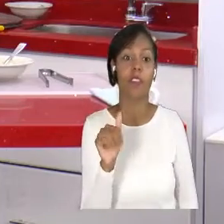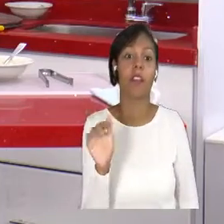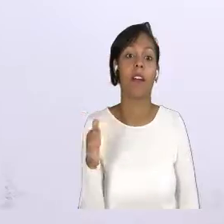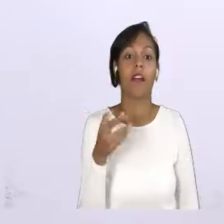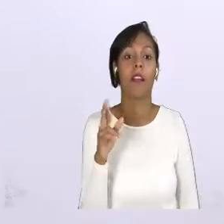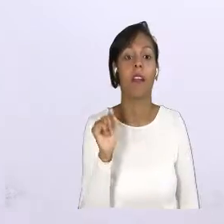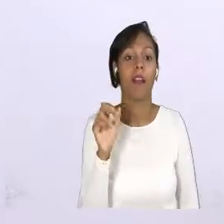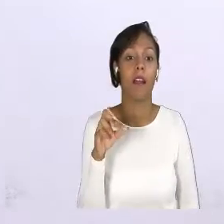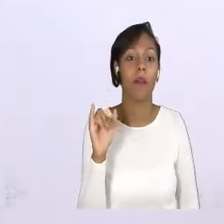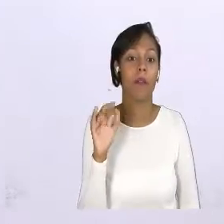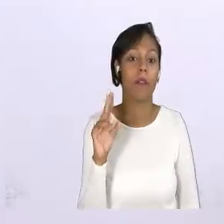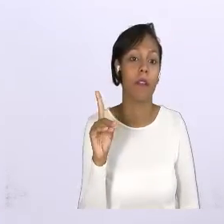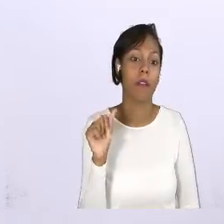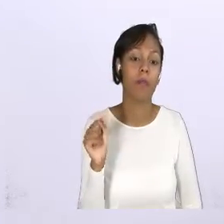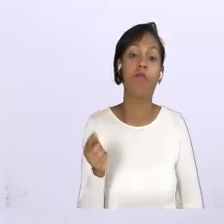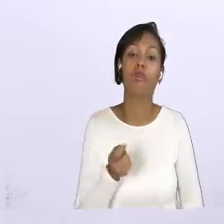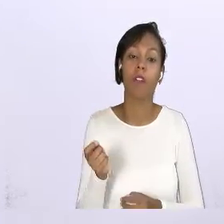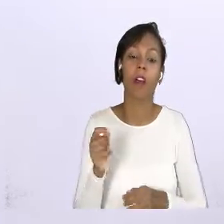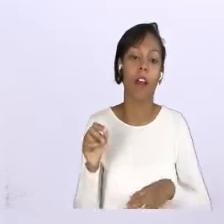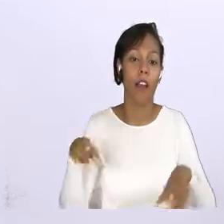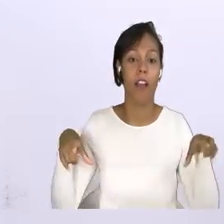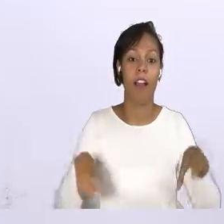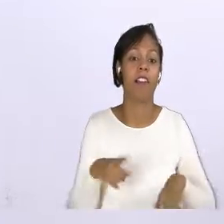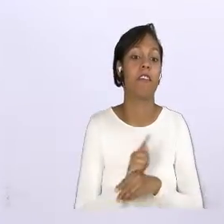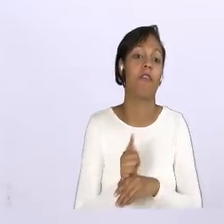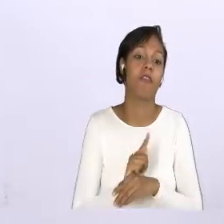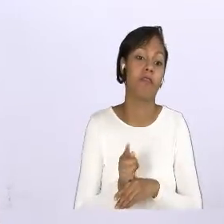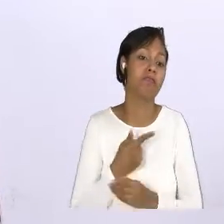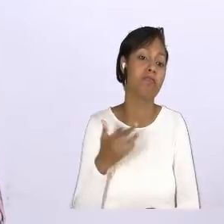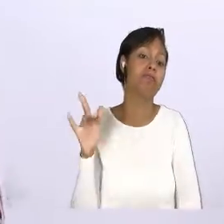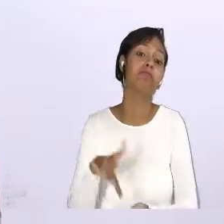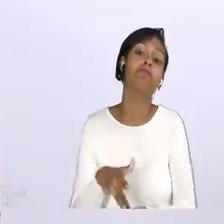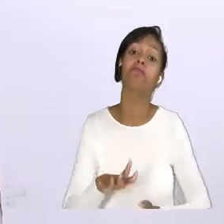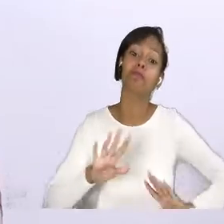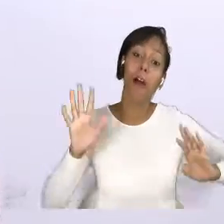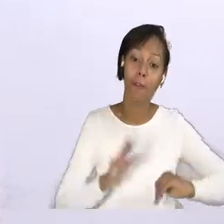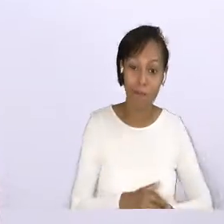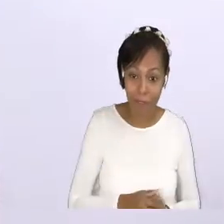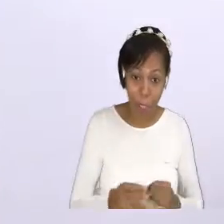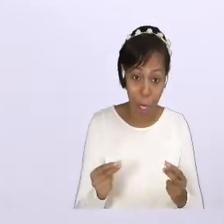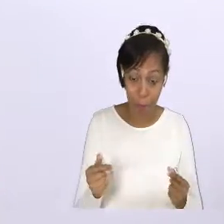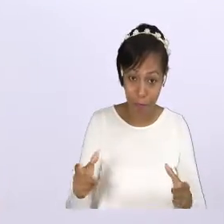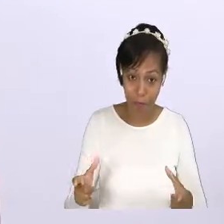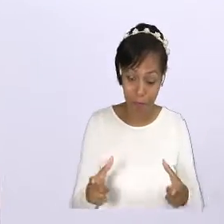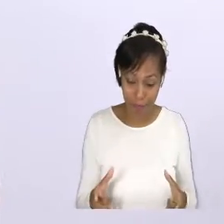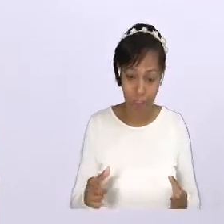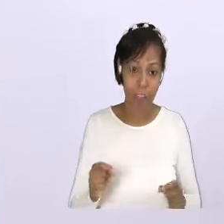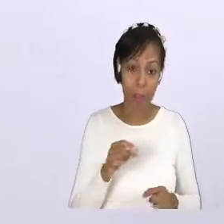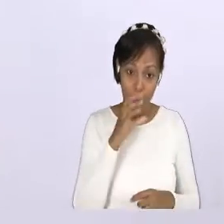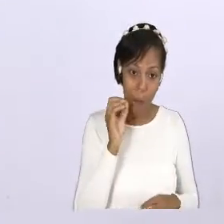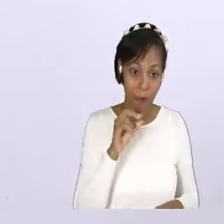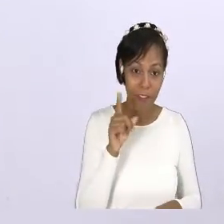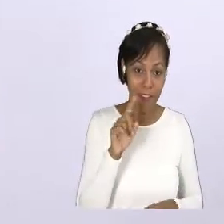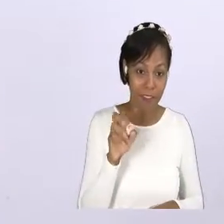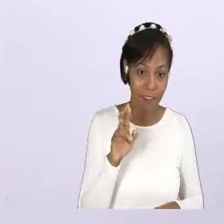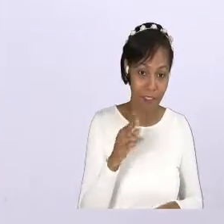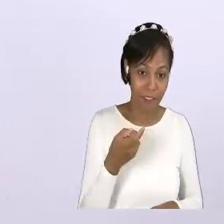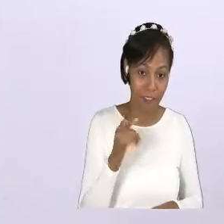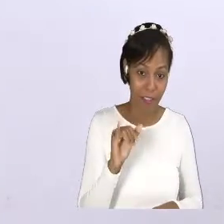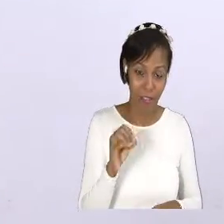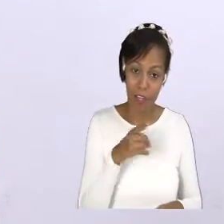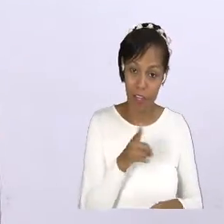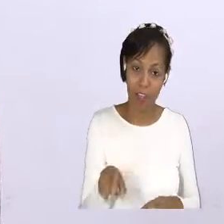de La Floresta. Usted no tiene pérdida, simplemente llega ahí a Zona Rápida y será atendido por mi queridísimo compañero Sergio, allá y sus pupilos